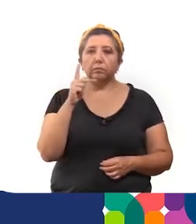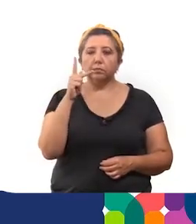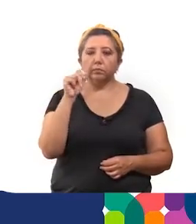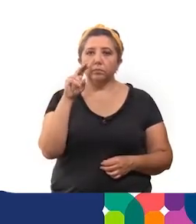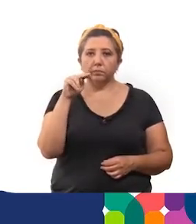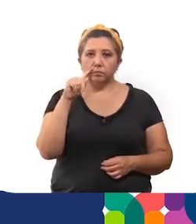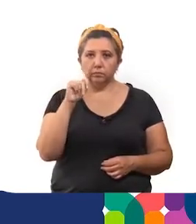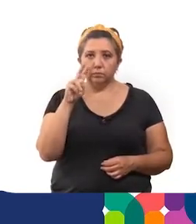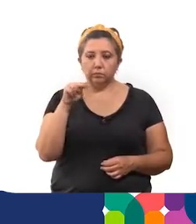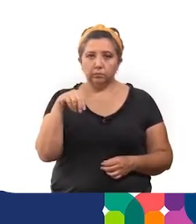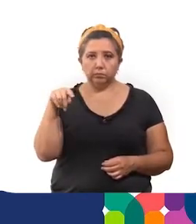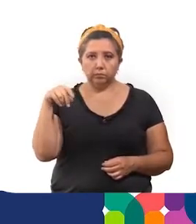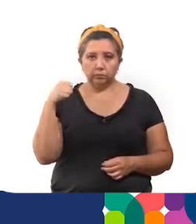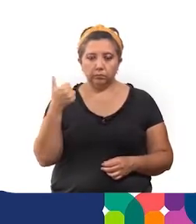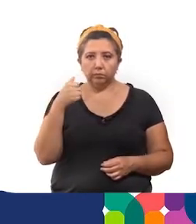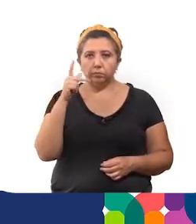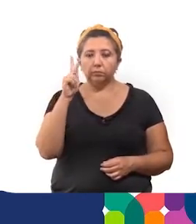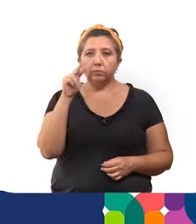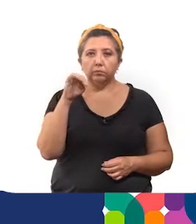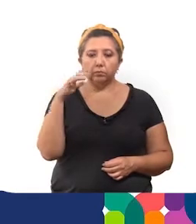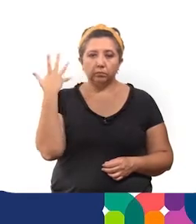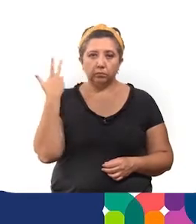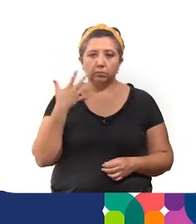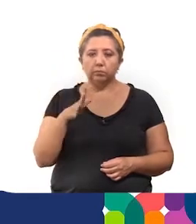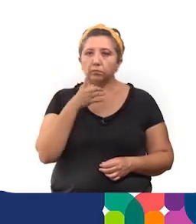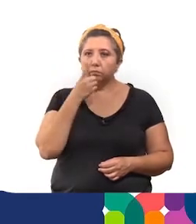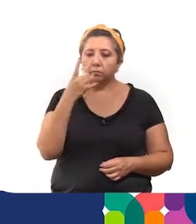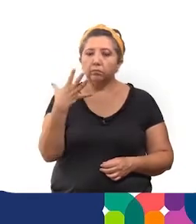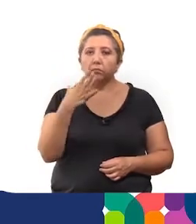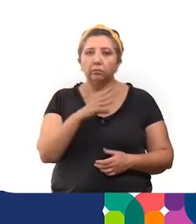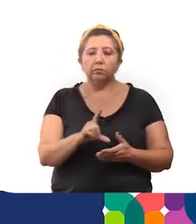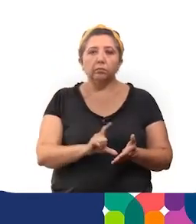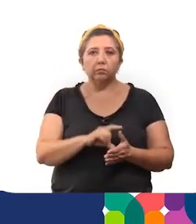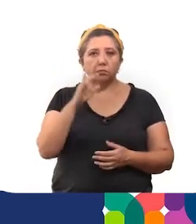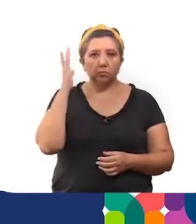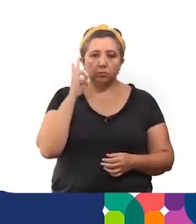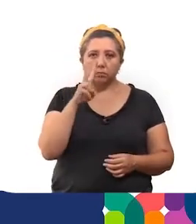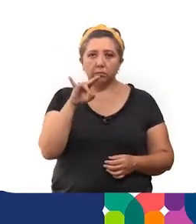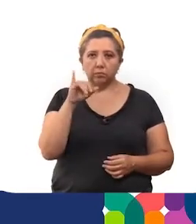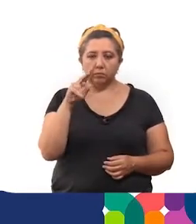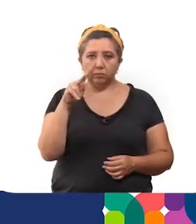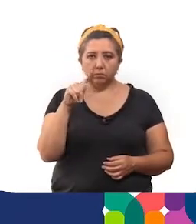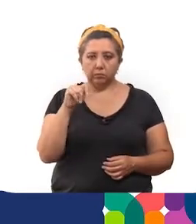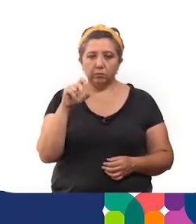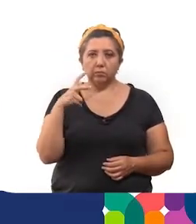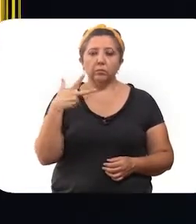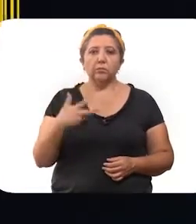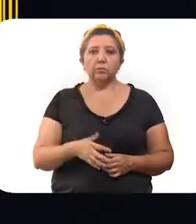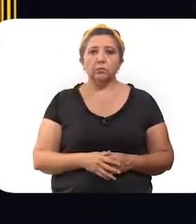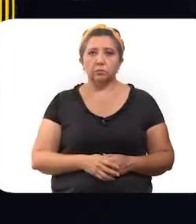Pacaptum 11, Pensiones 10, 5 colonias Melchor Ocampo y San Vicente Oriente 8.